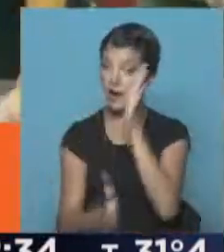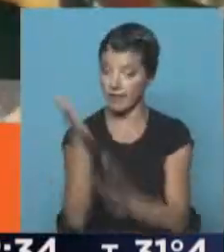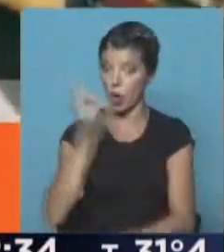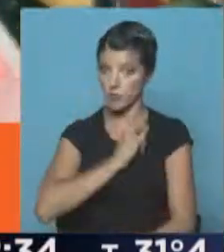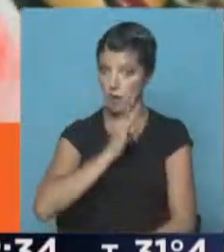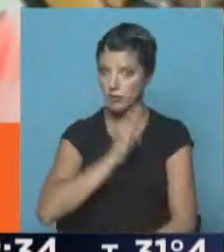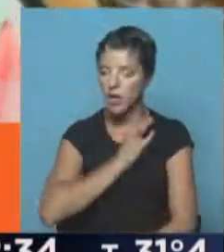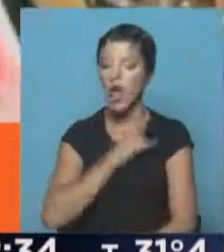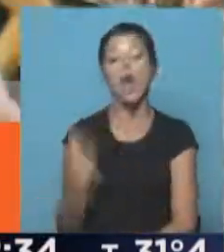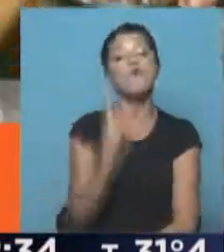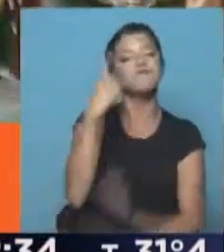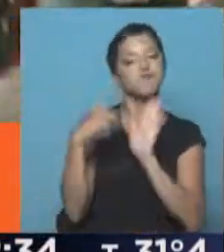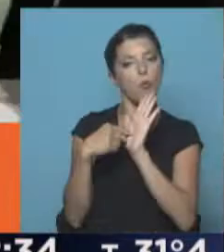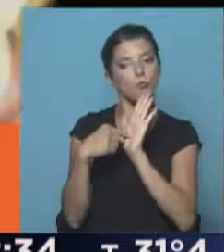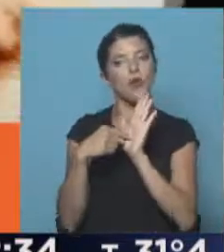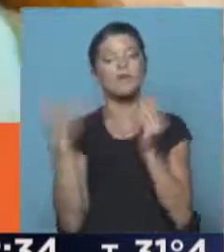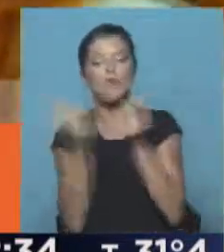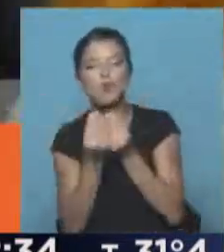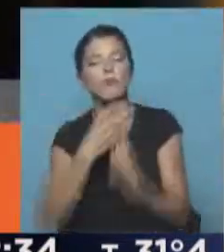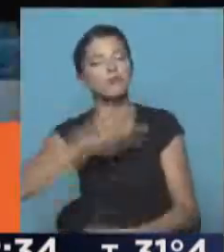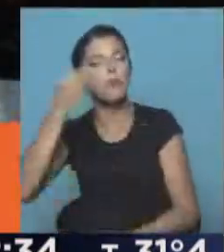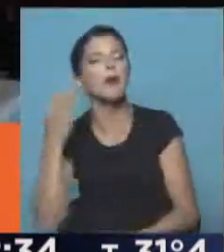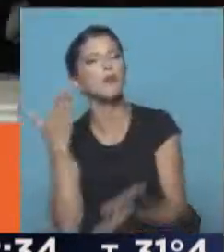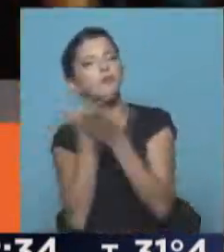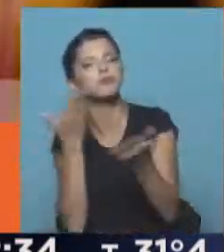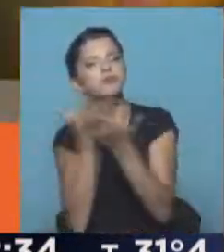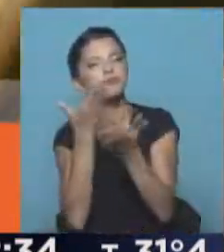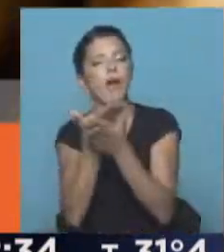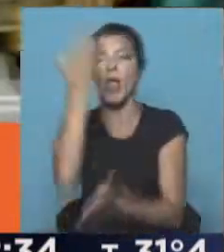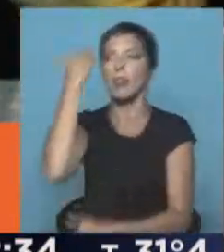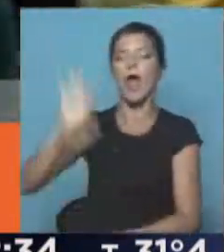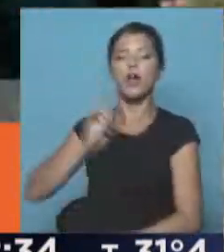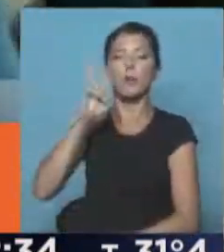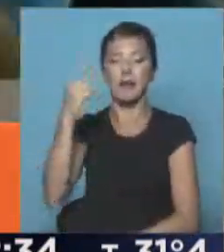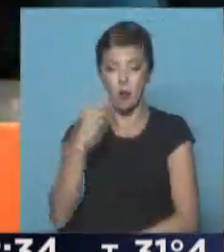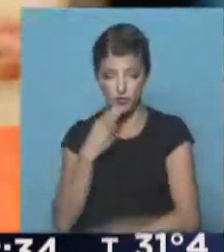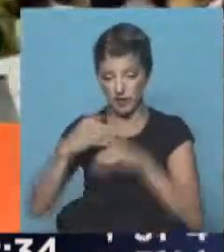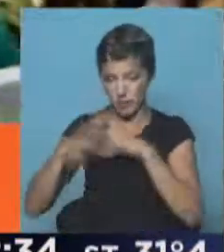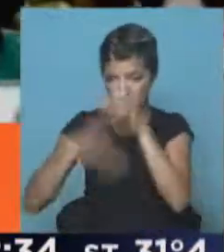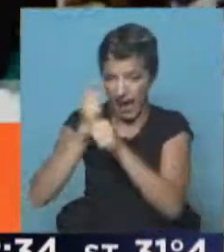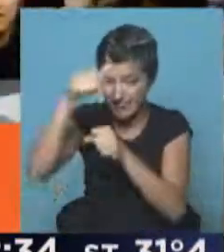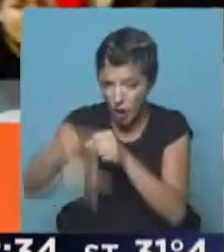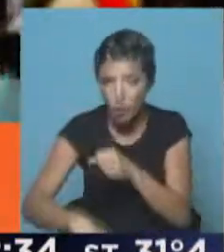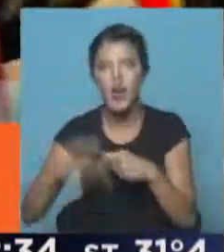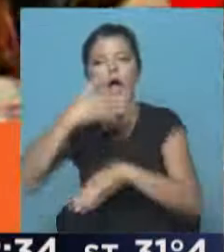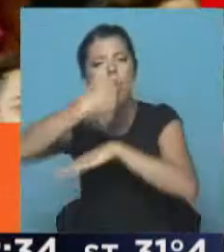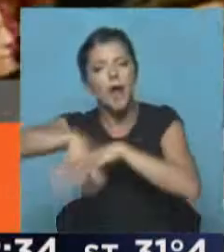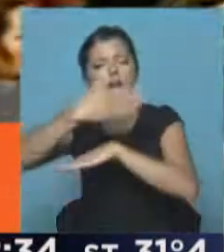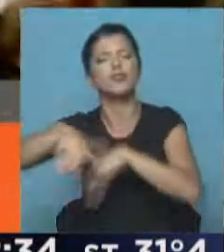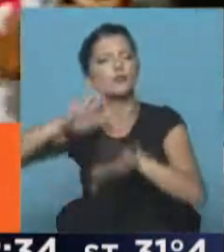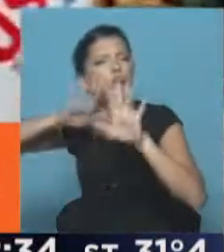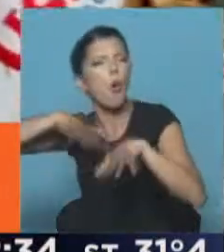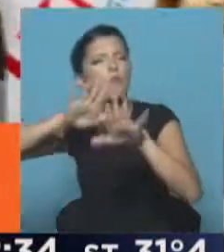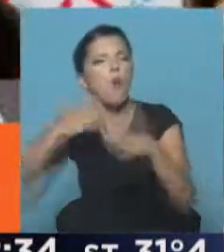fue una de las principales demandas de los estudiantes que desde 2011 se lanzaron a las calles para reclamar su derecho a estudiar